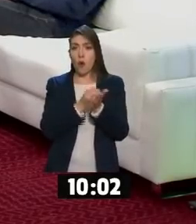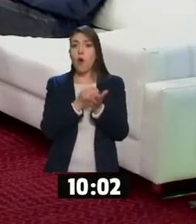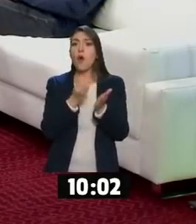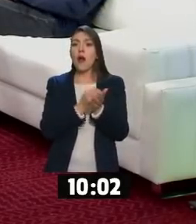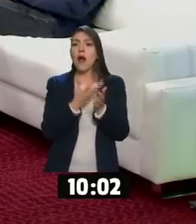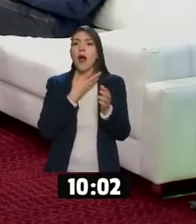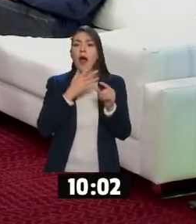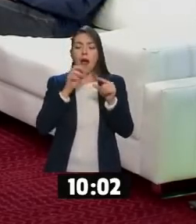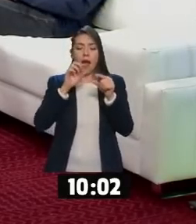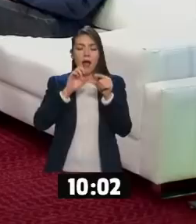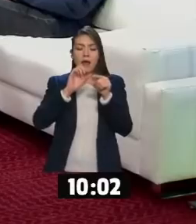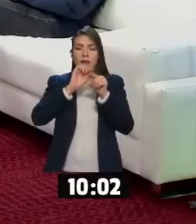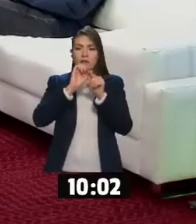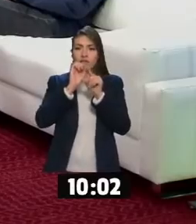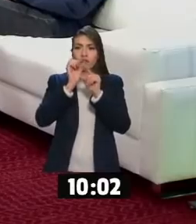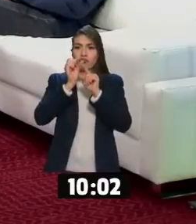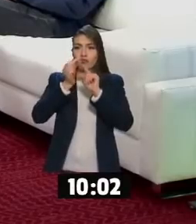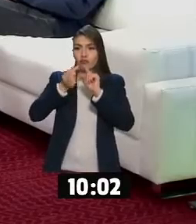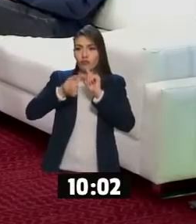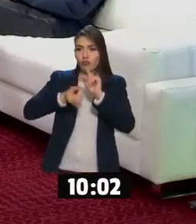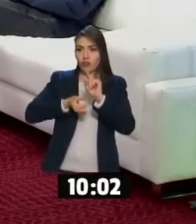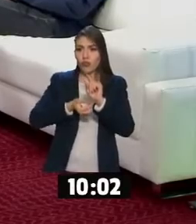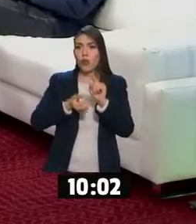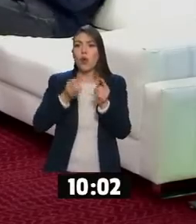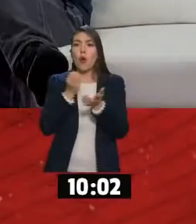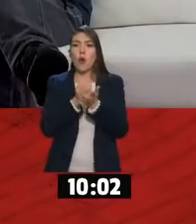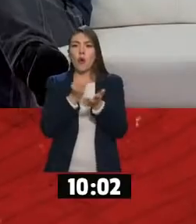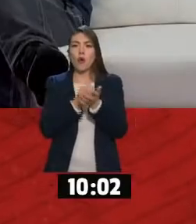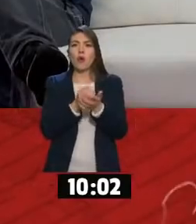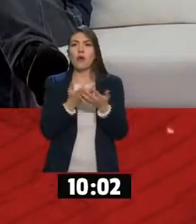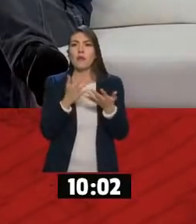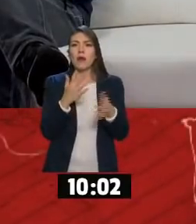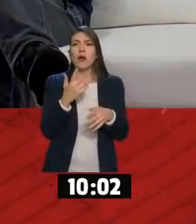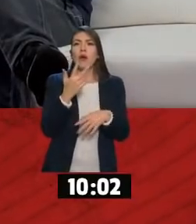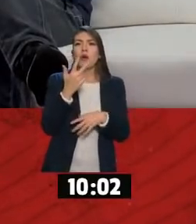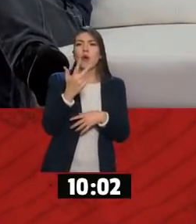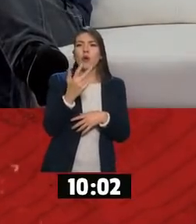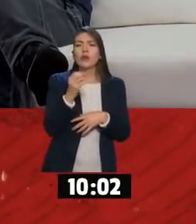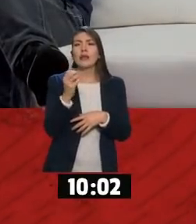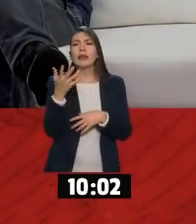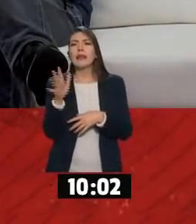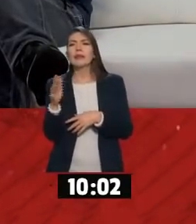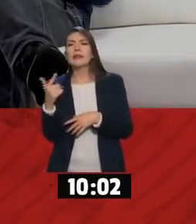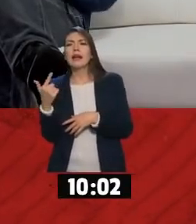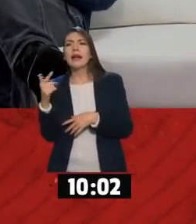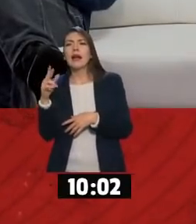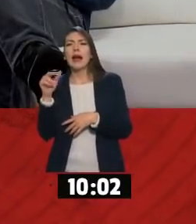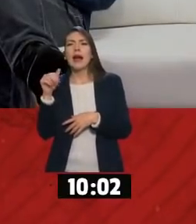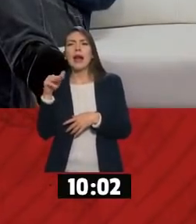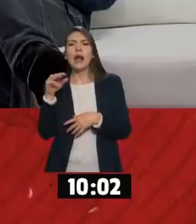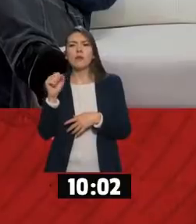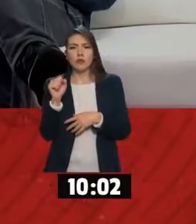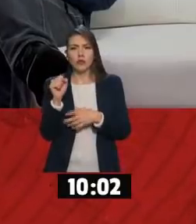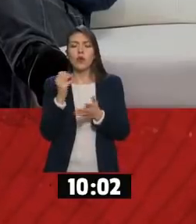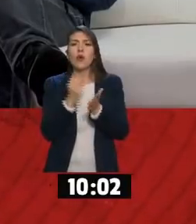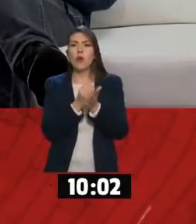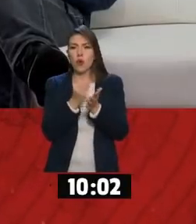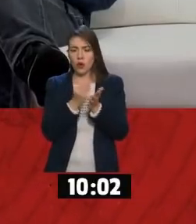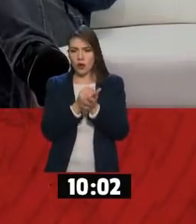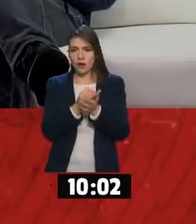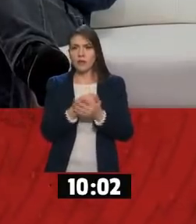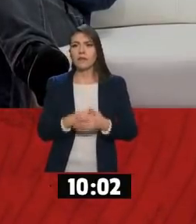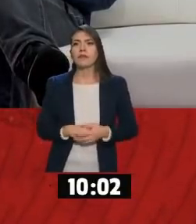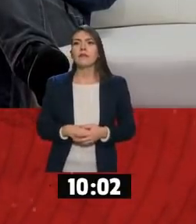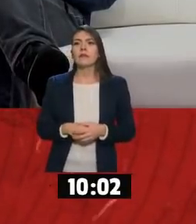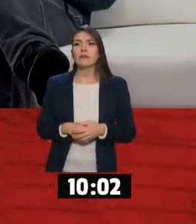de aproximadamente unos entre 8 y 10 gramos bañito. De oro. Exactamente, pero una cobertura muy, muy fina. Y al descarapelarse,